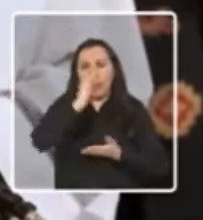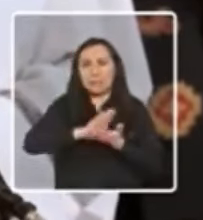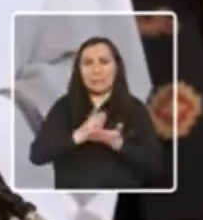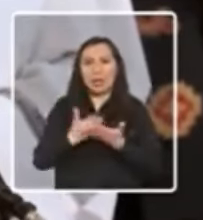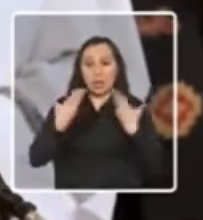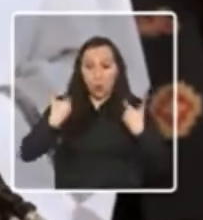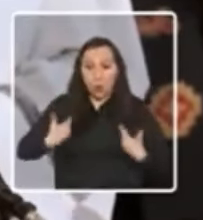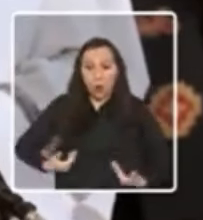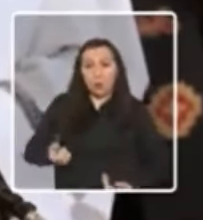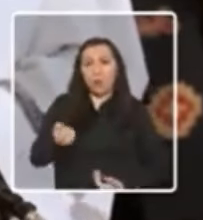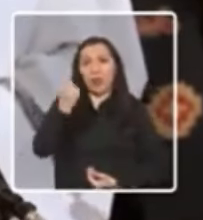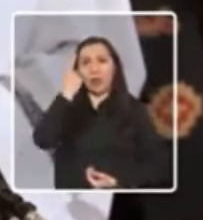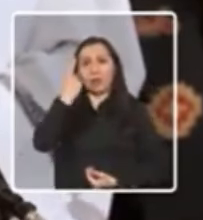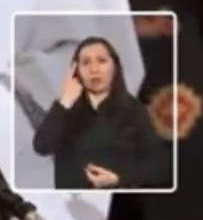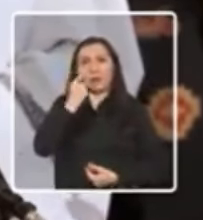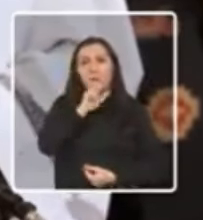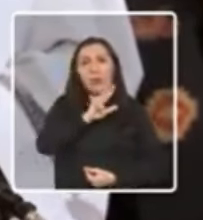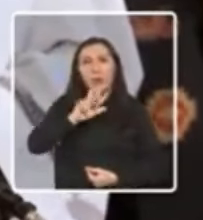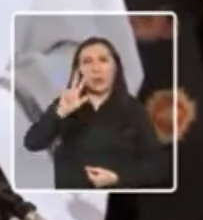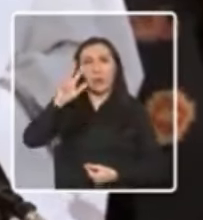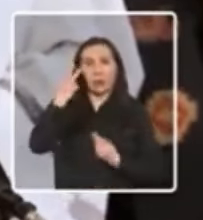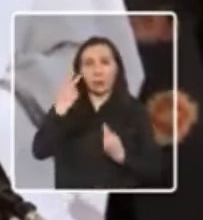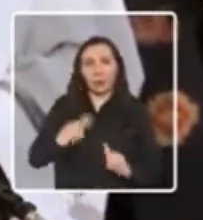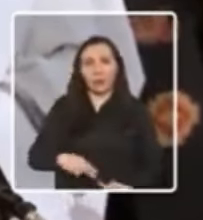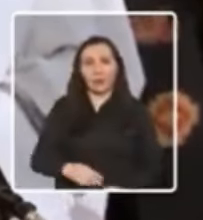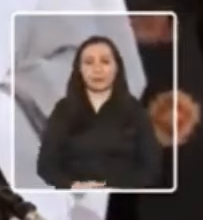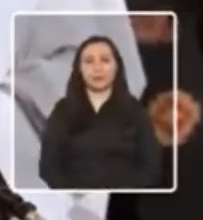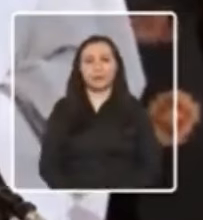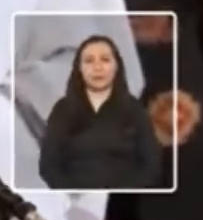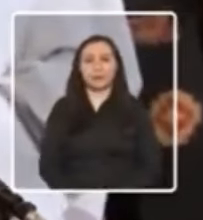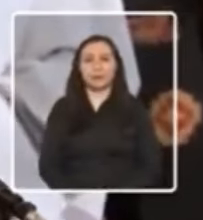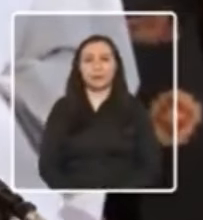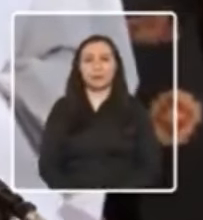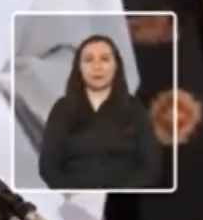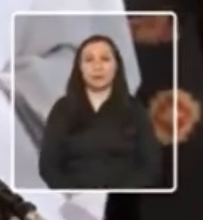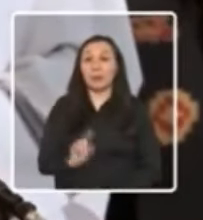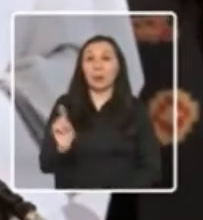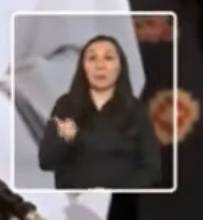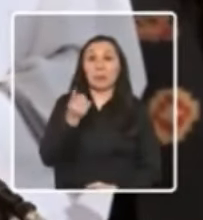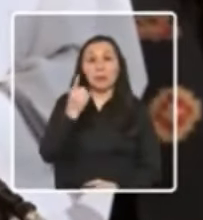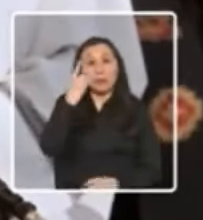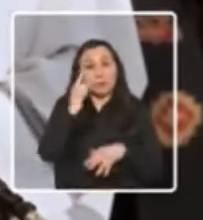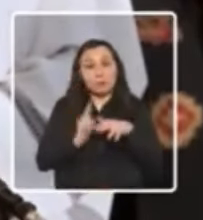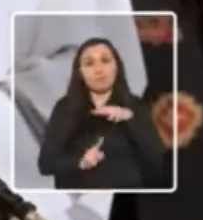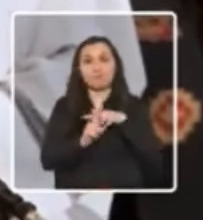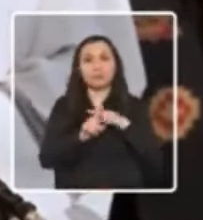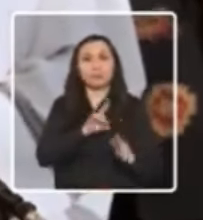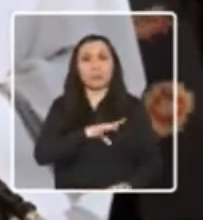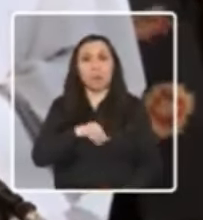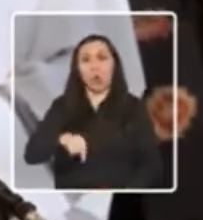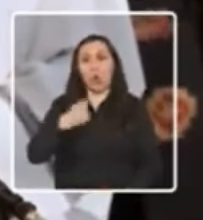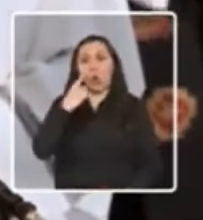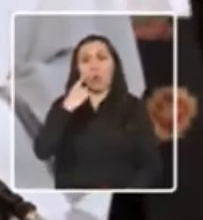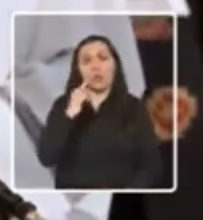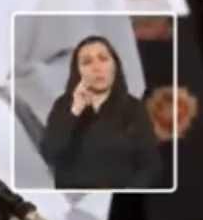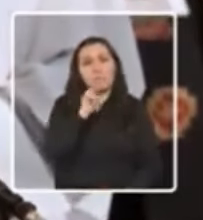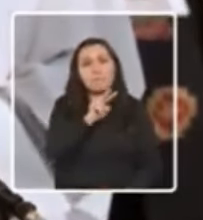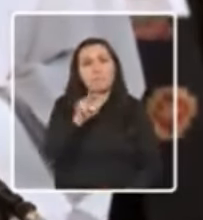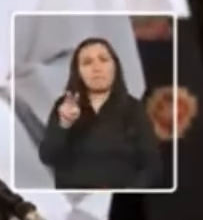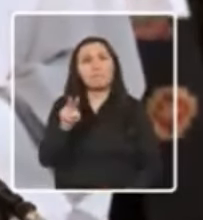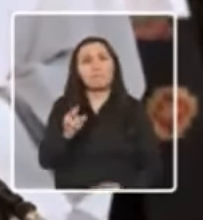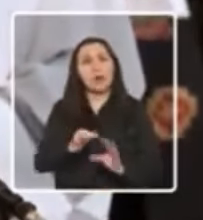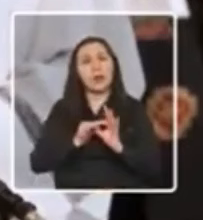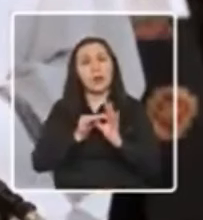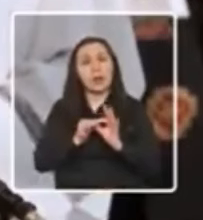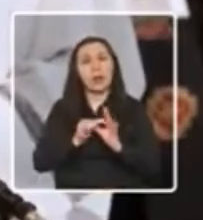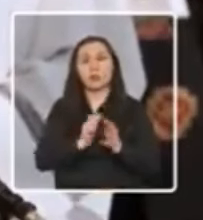el nombre que tenía lo primero que señaló el arzobispo chomali era de que había que hacer un gran acuerdo por la seguridad y segundo se despachó como